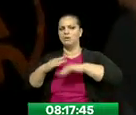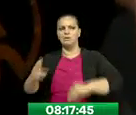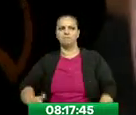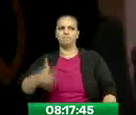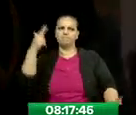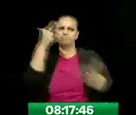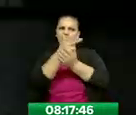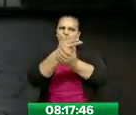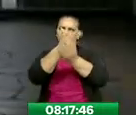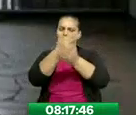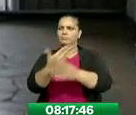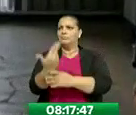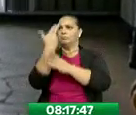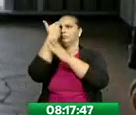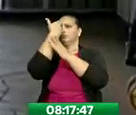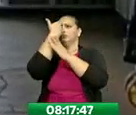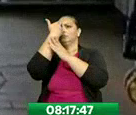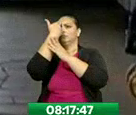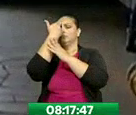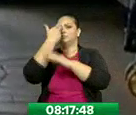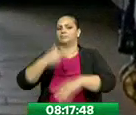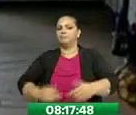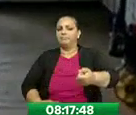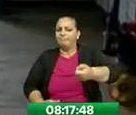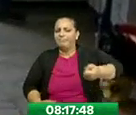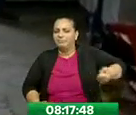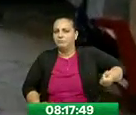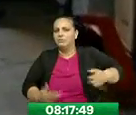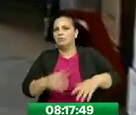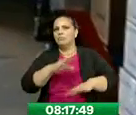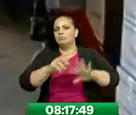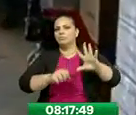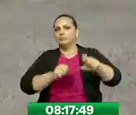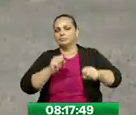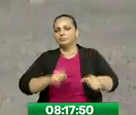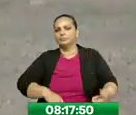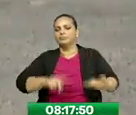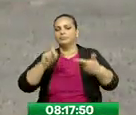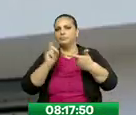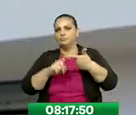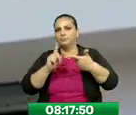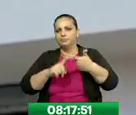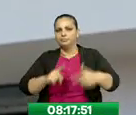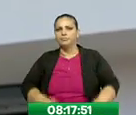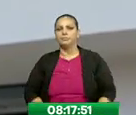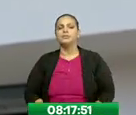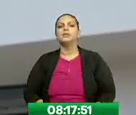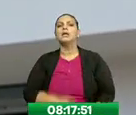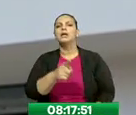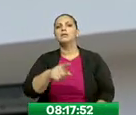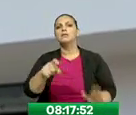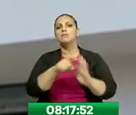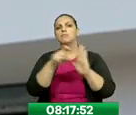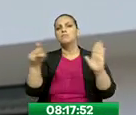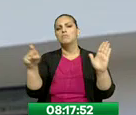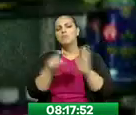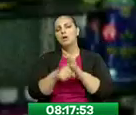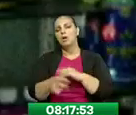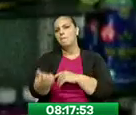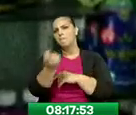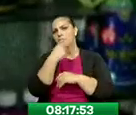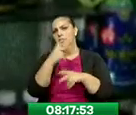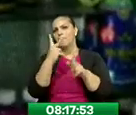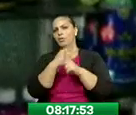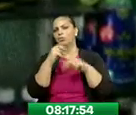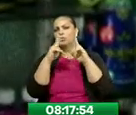para que no más entre. La mañana de ese lunes aparecieron nuevamente 8 personas. Vestidos albañil robaron $15,000 en ese local de